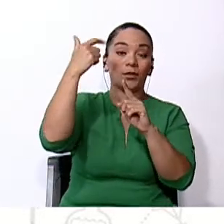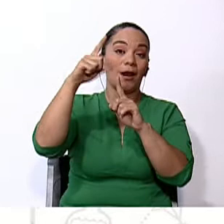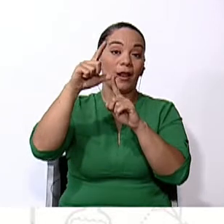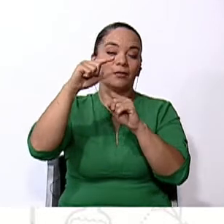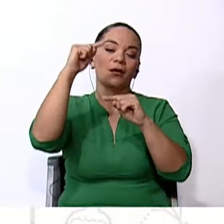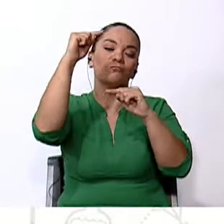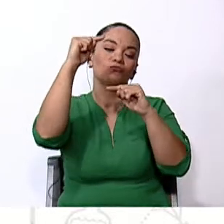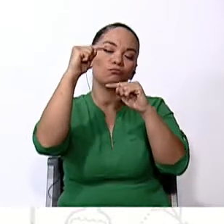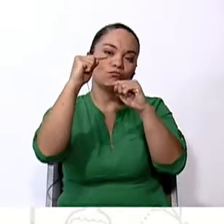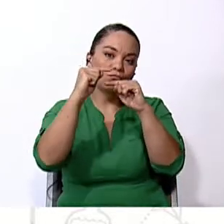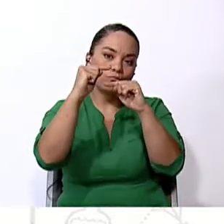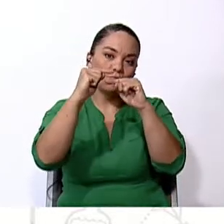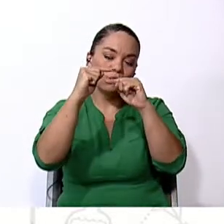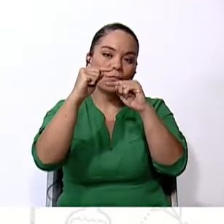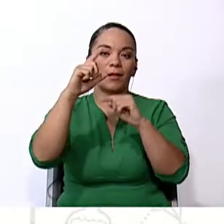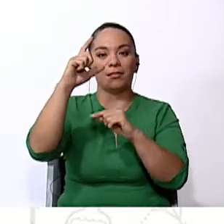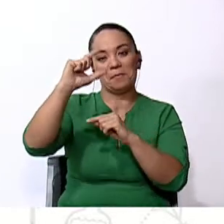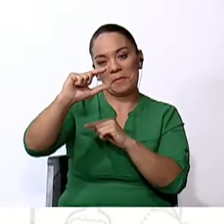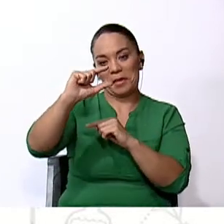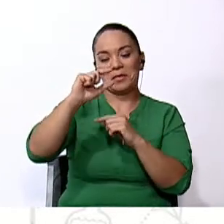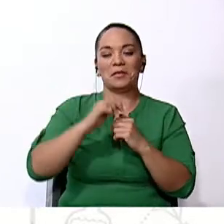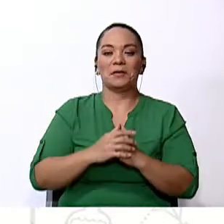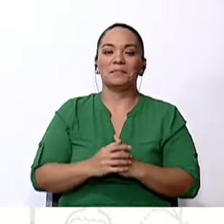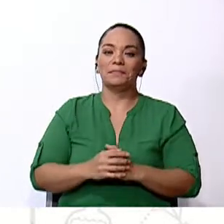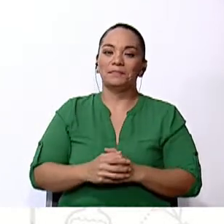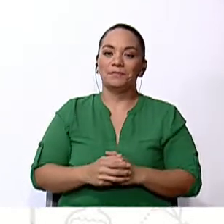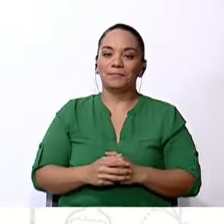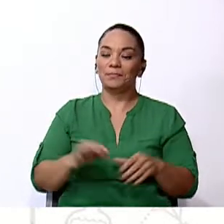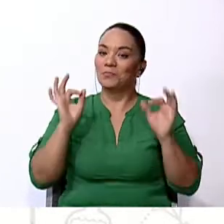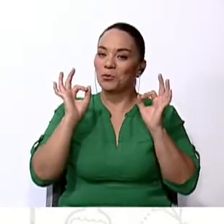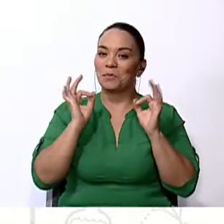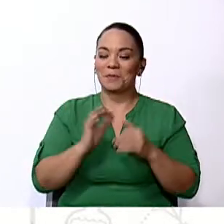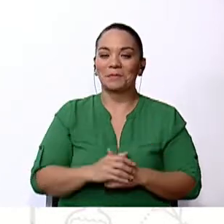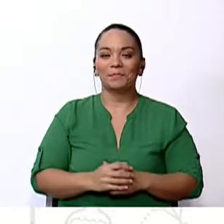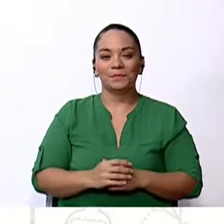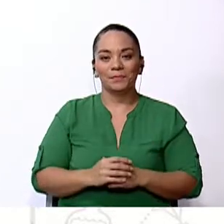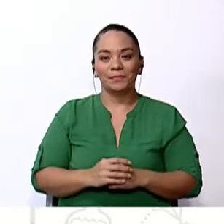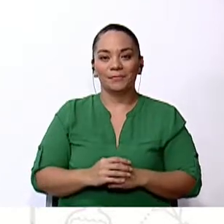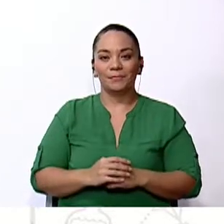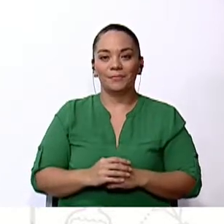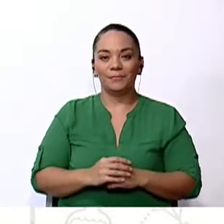pequeñas o las minúsculas. Muy bien.